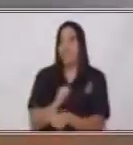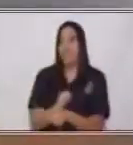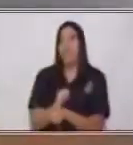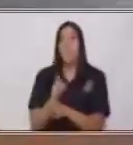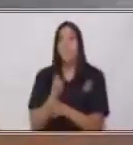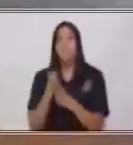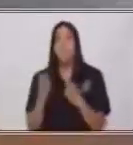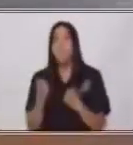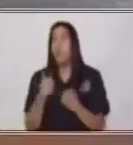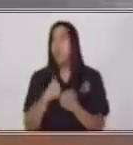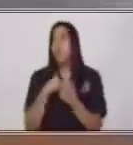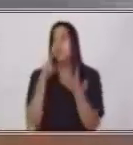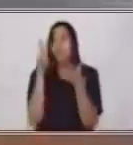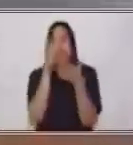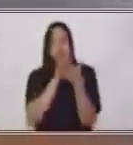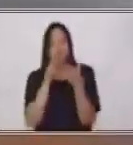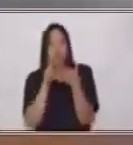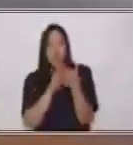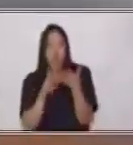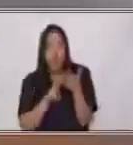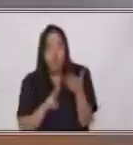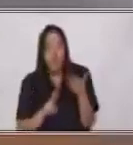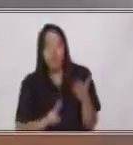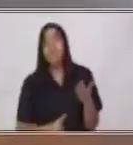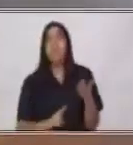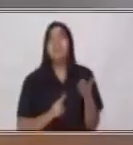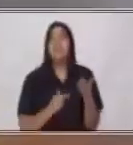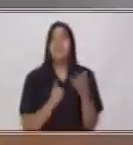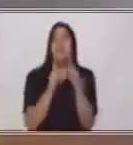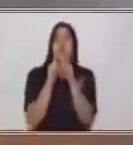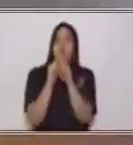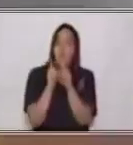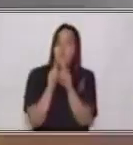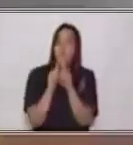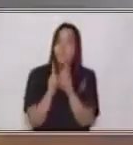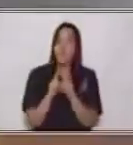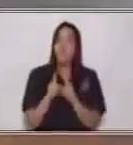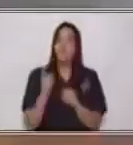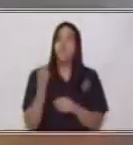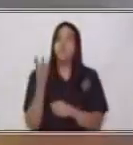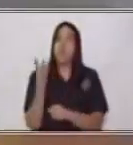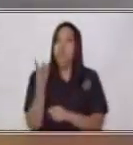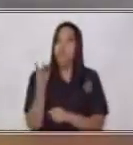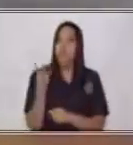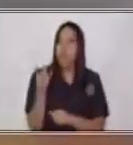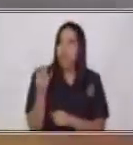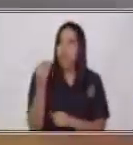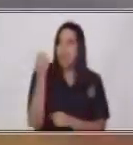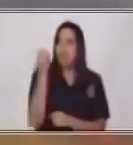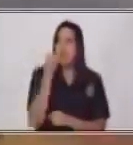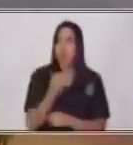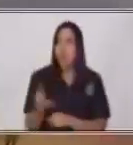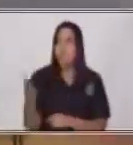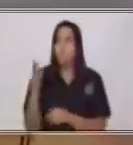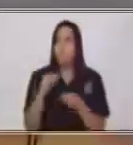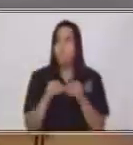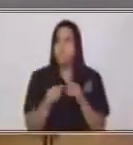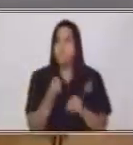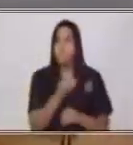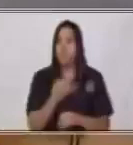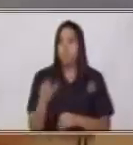Vamos a ir leyendo las cantidades porque nosotros hemos estado aprendiendo a leer cantidades en números.